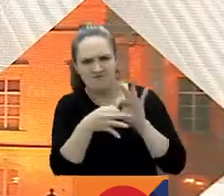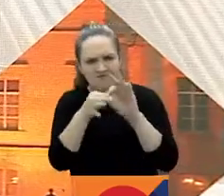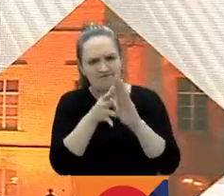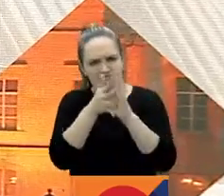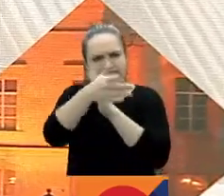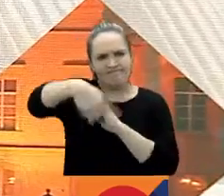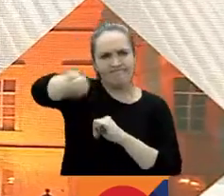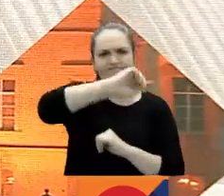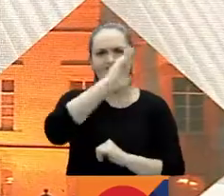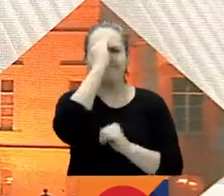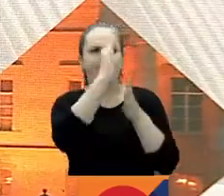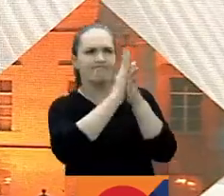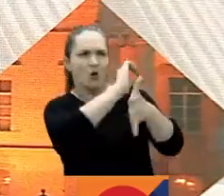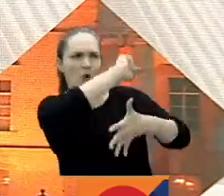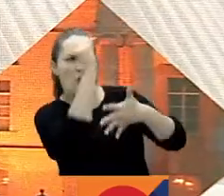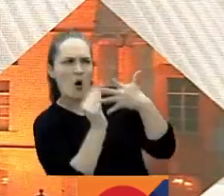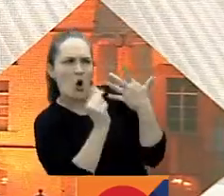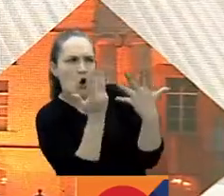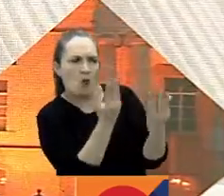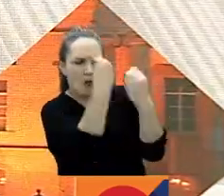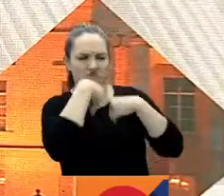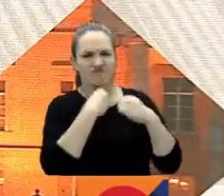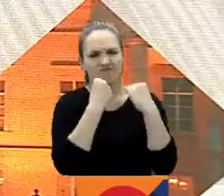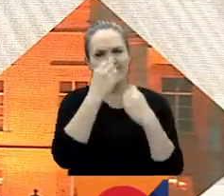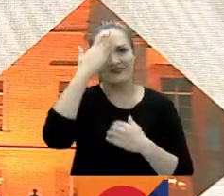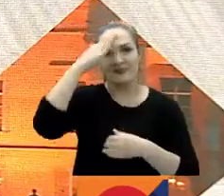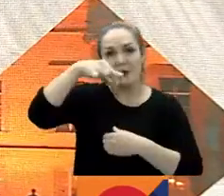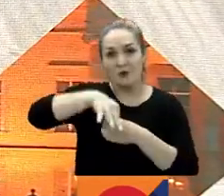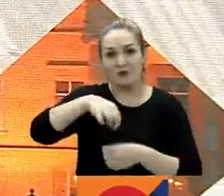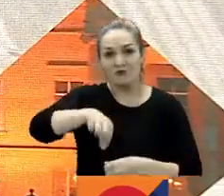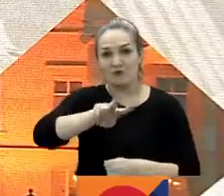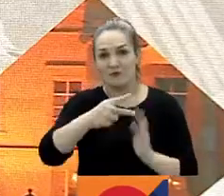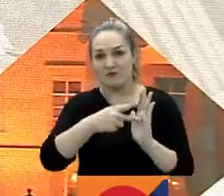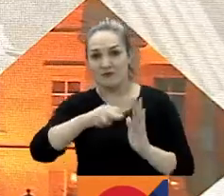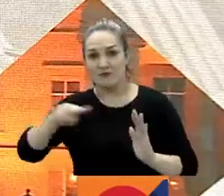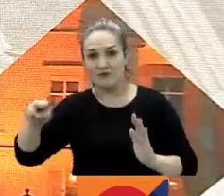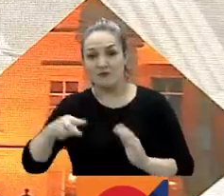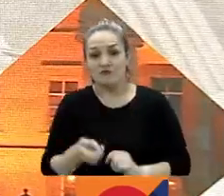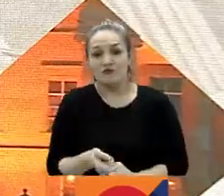contarles todo lo relacionado con el proceso electoral. Los esperamos a las 7 de la noche en nuestra emisión central.